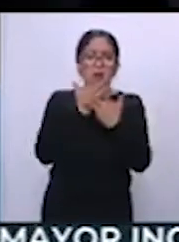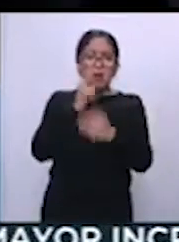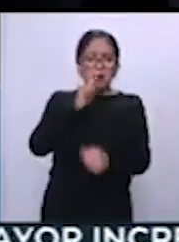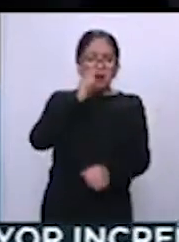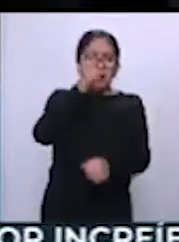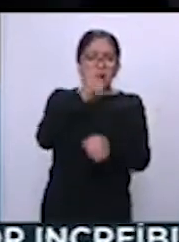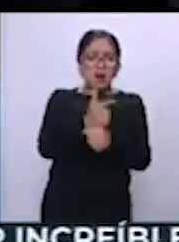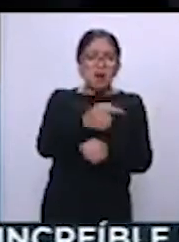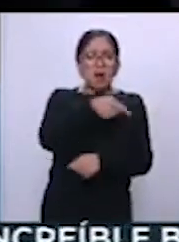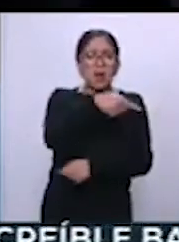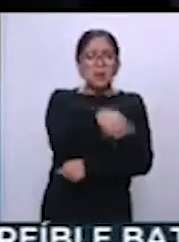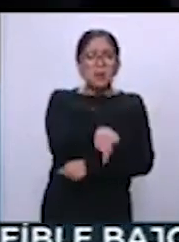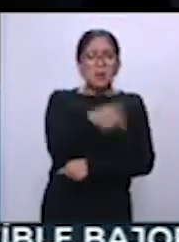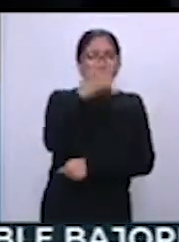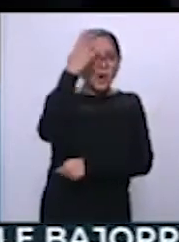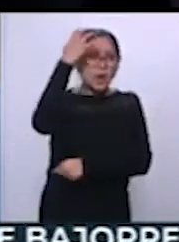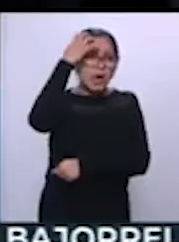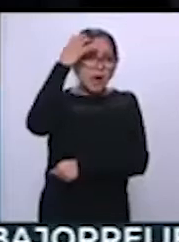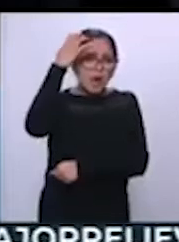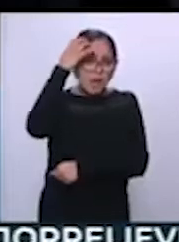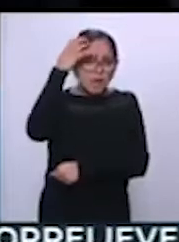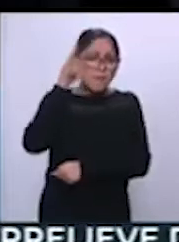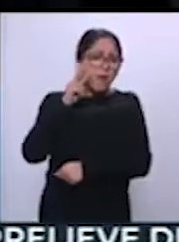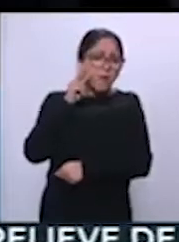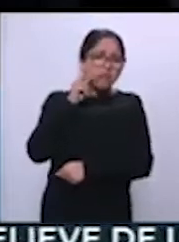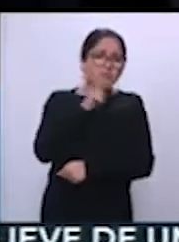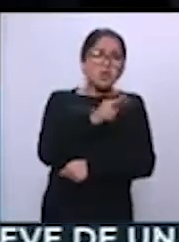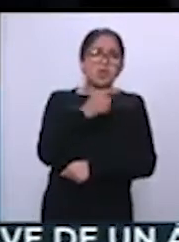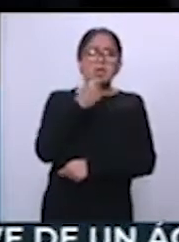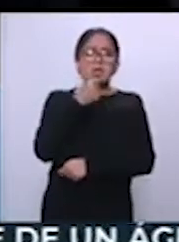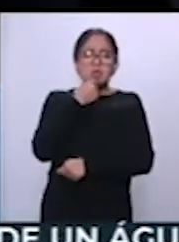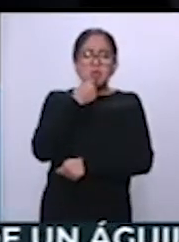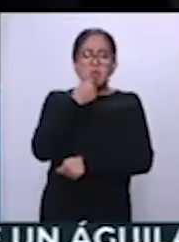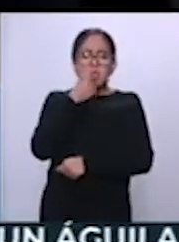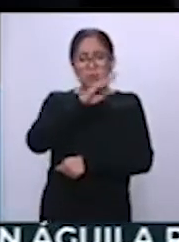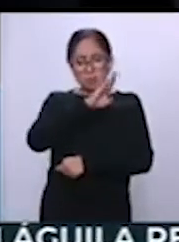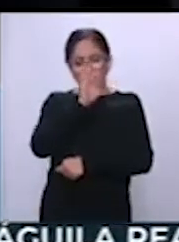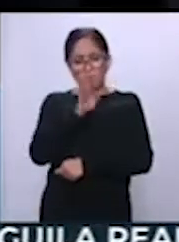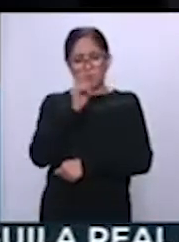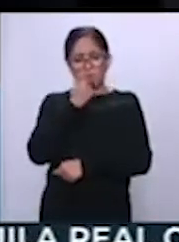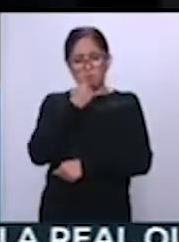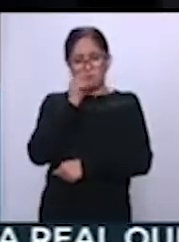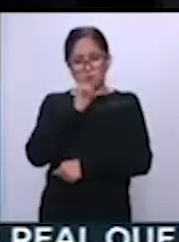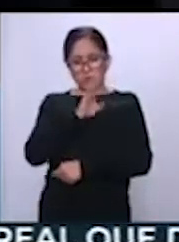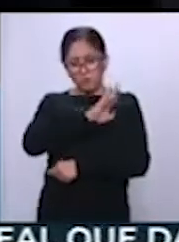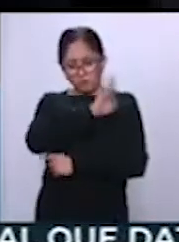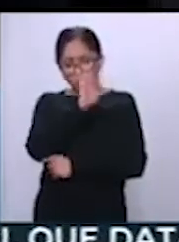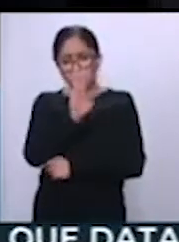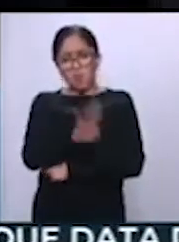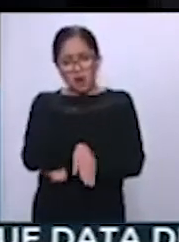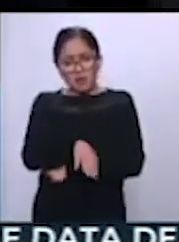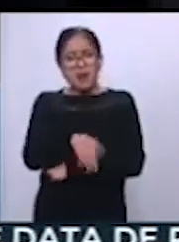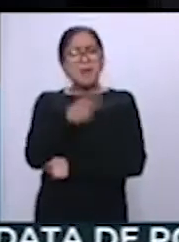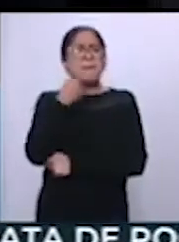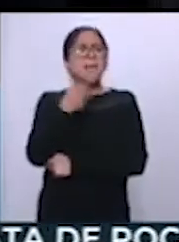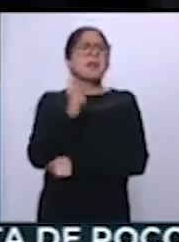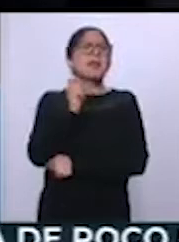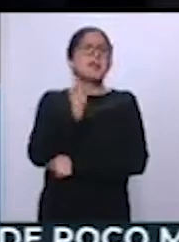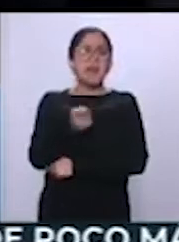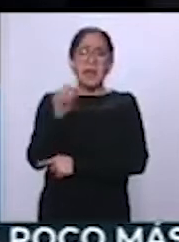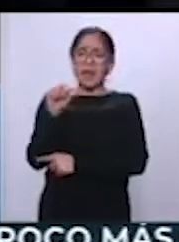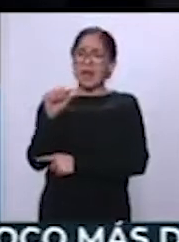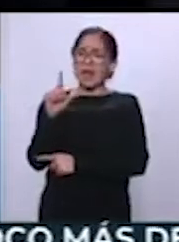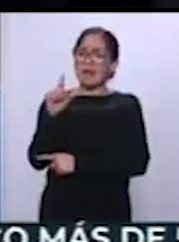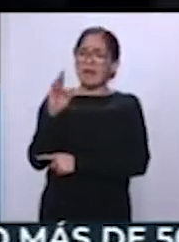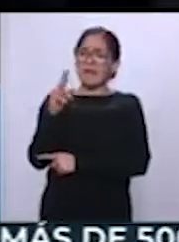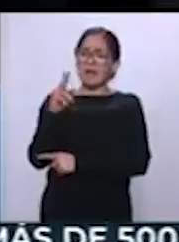cama, donde hallaron el cuerpo de la niña muerta. Pero hay que recordar que Alfredo Castillo fue una